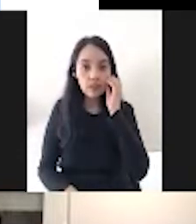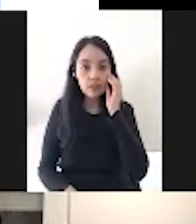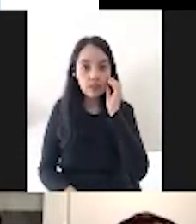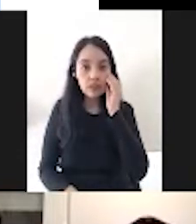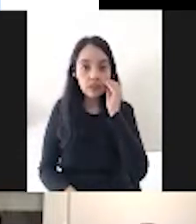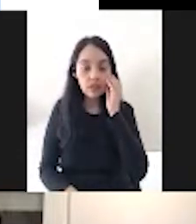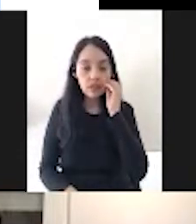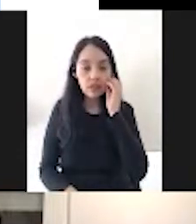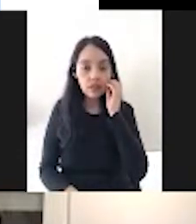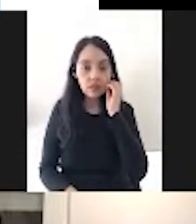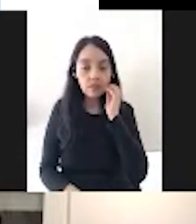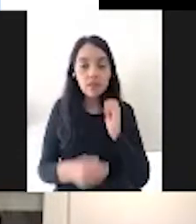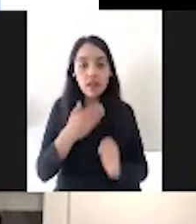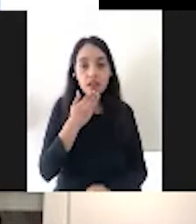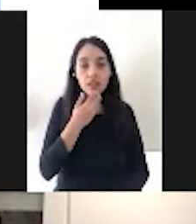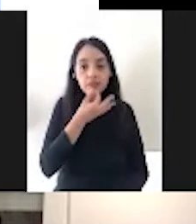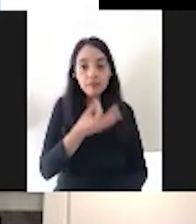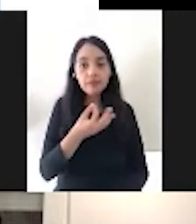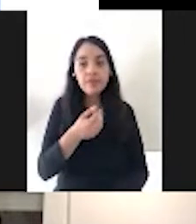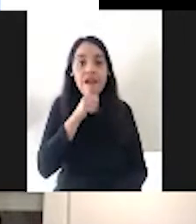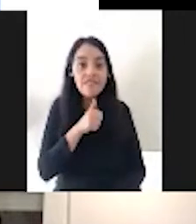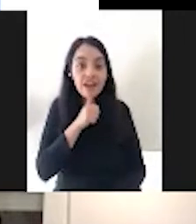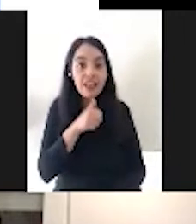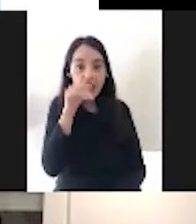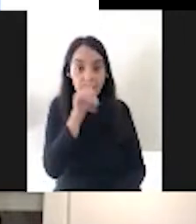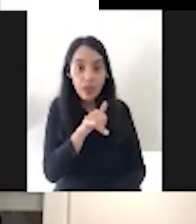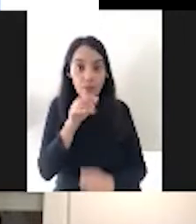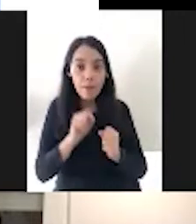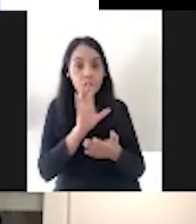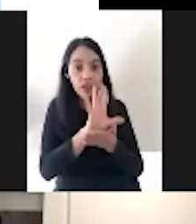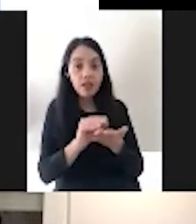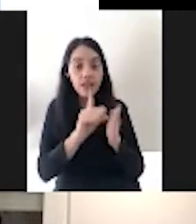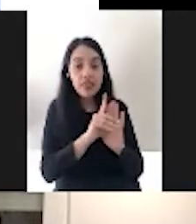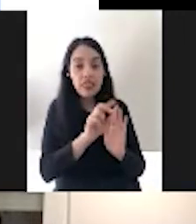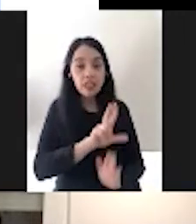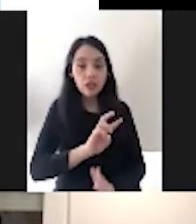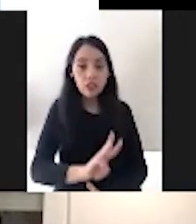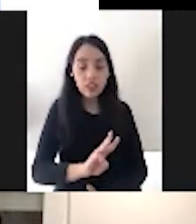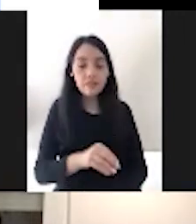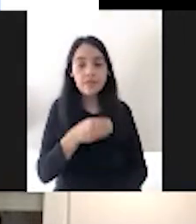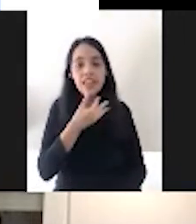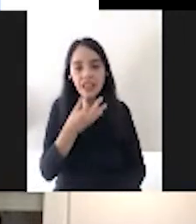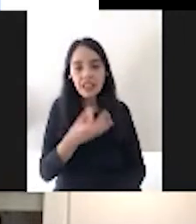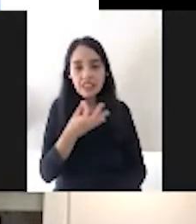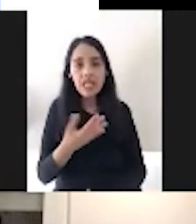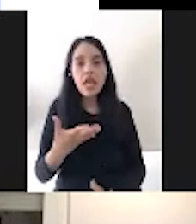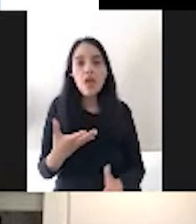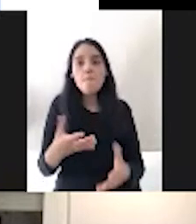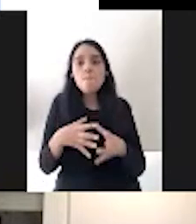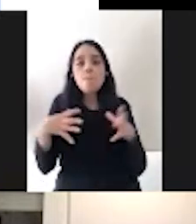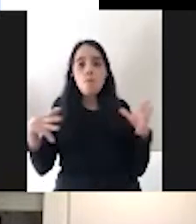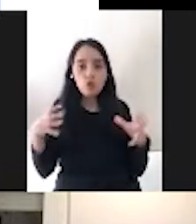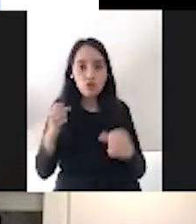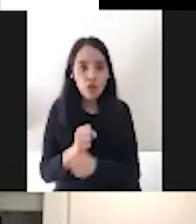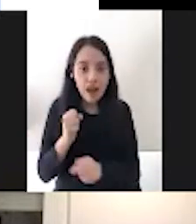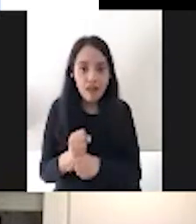que tienen para aplicar el decreto 83 los profesores. Hablaban que en este sentido decían que la carga académica, la carga administrativa